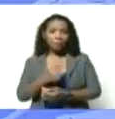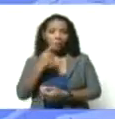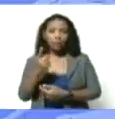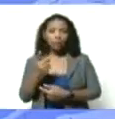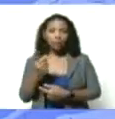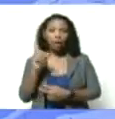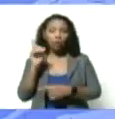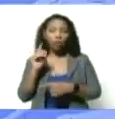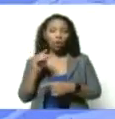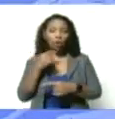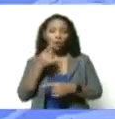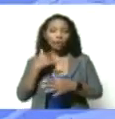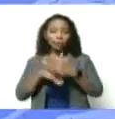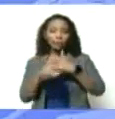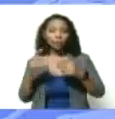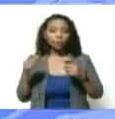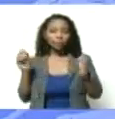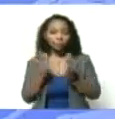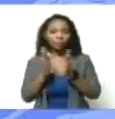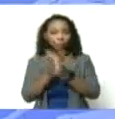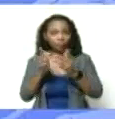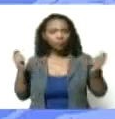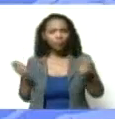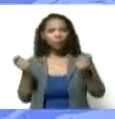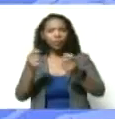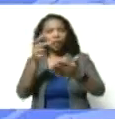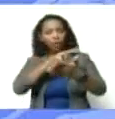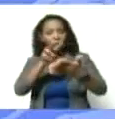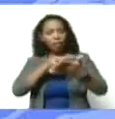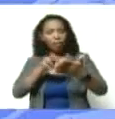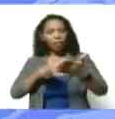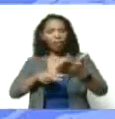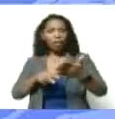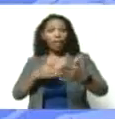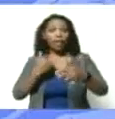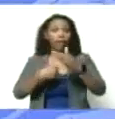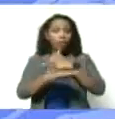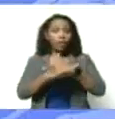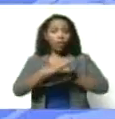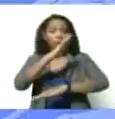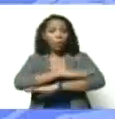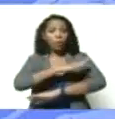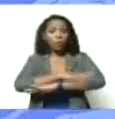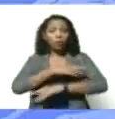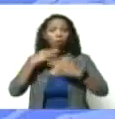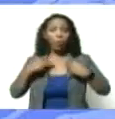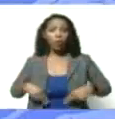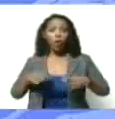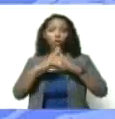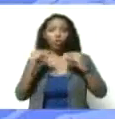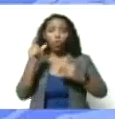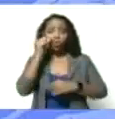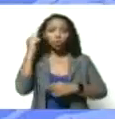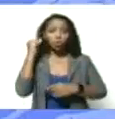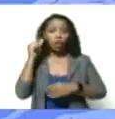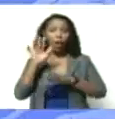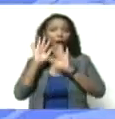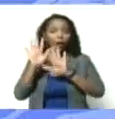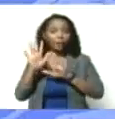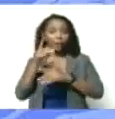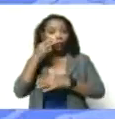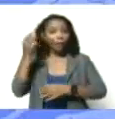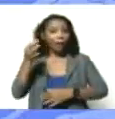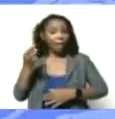todos nos motiváramos a leer, que fuese una conducta humana de todas y de todas. Y así es, ¿verdad,